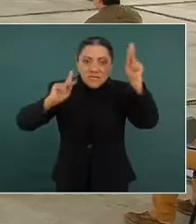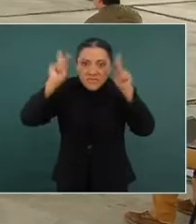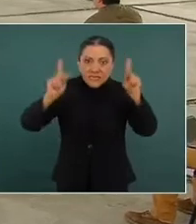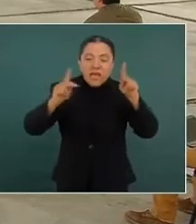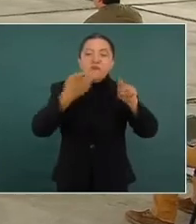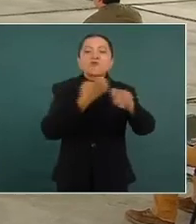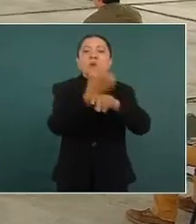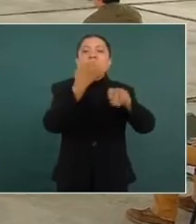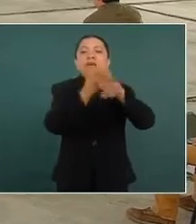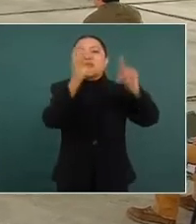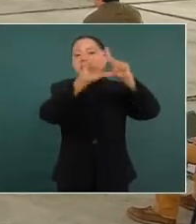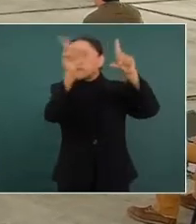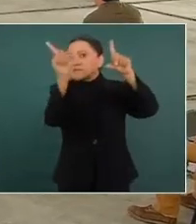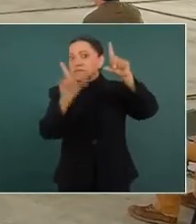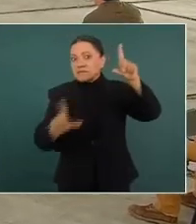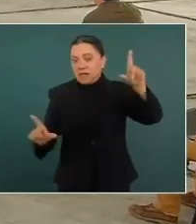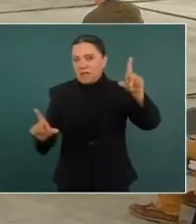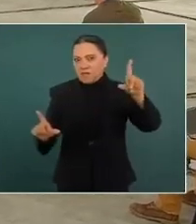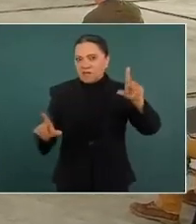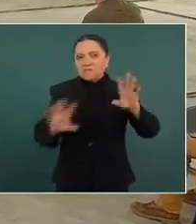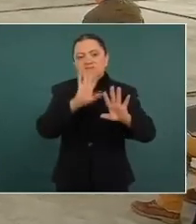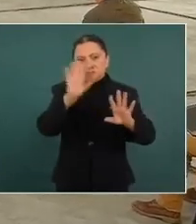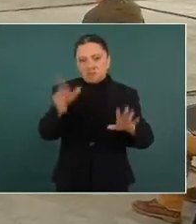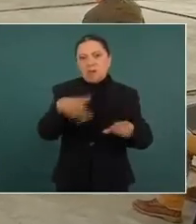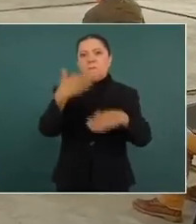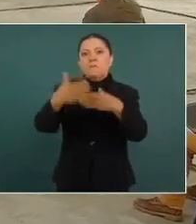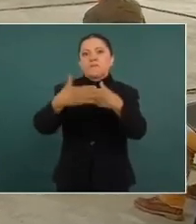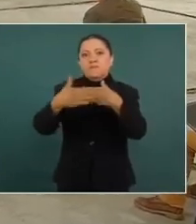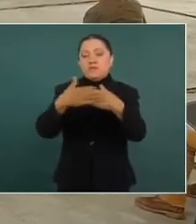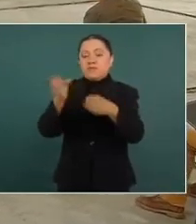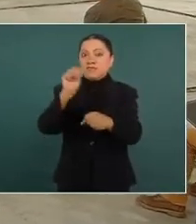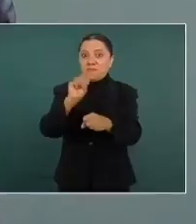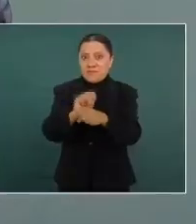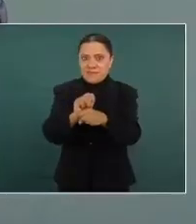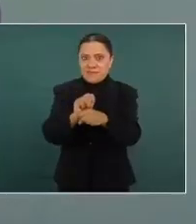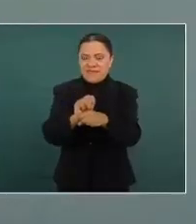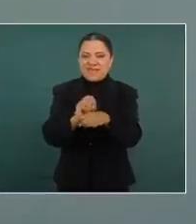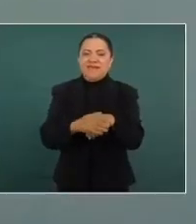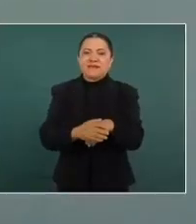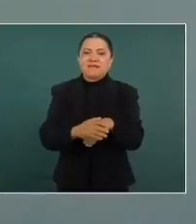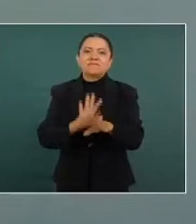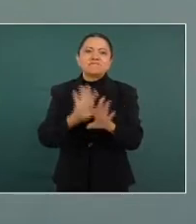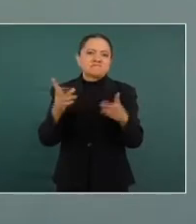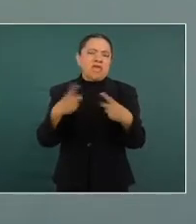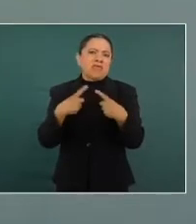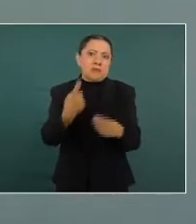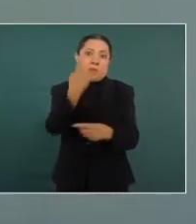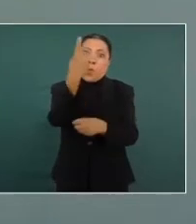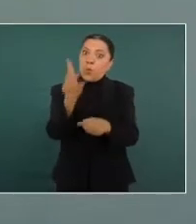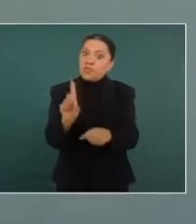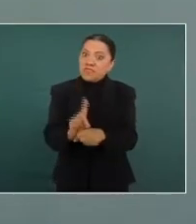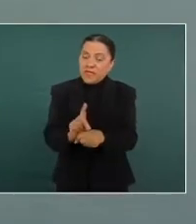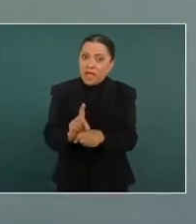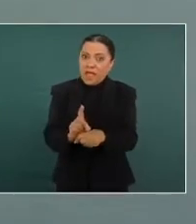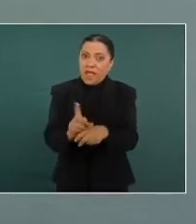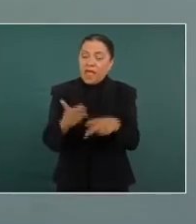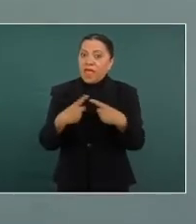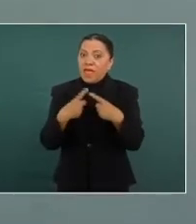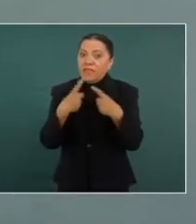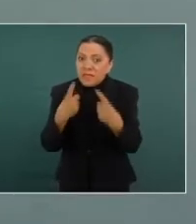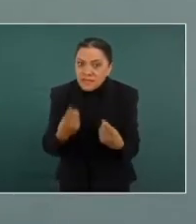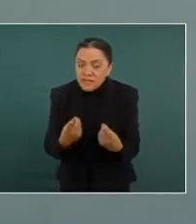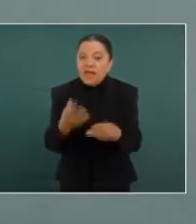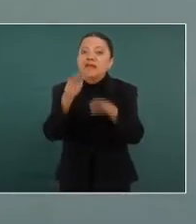varios organismos que consumen presupuesto a fin de centralizar sus competencias para acometer sus planes de austeridad.